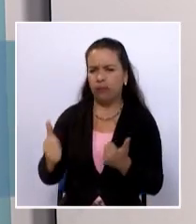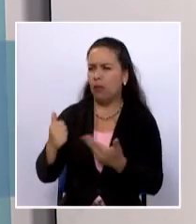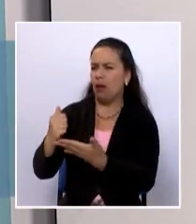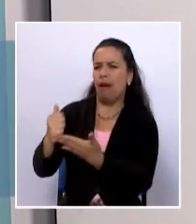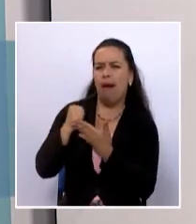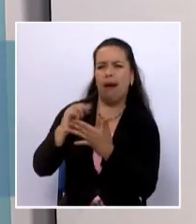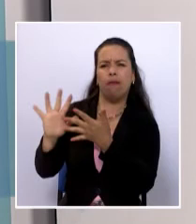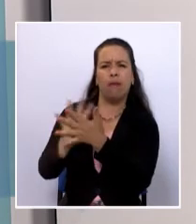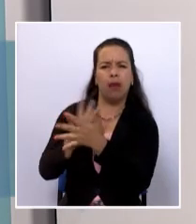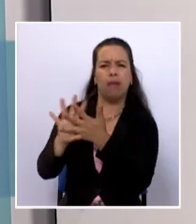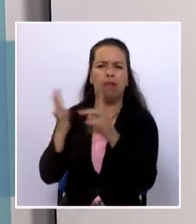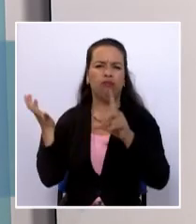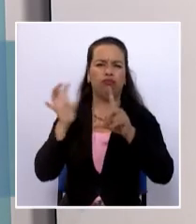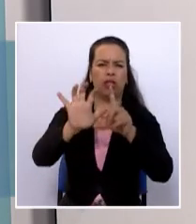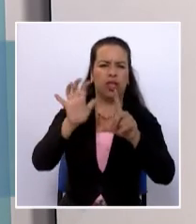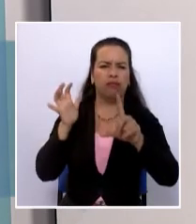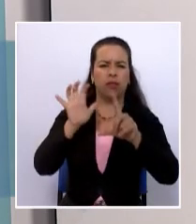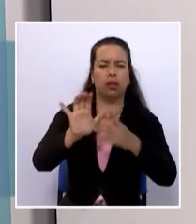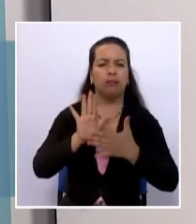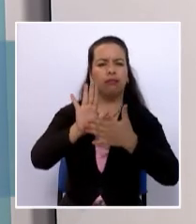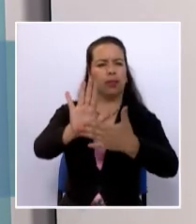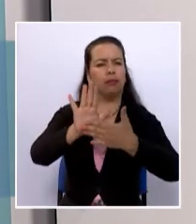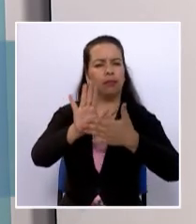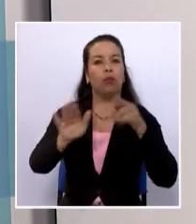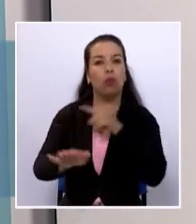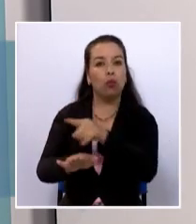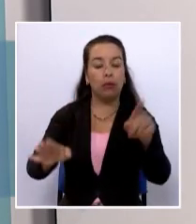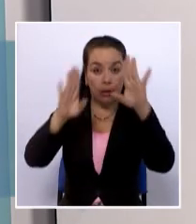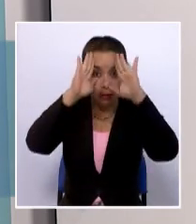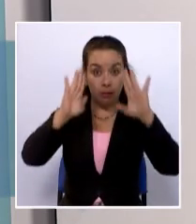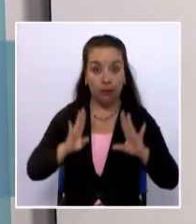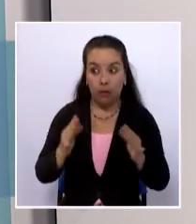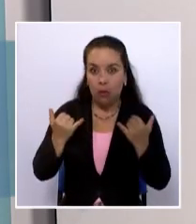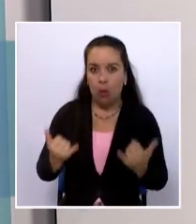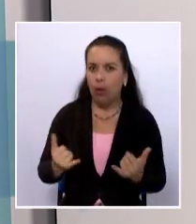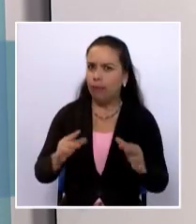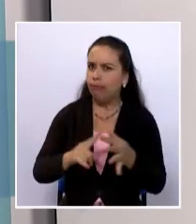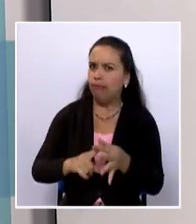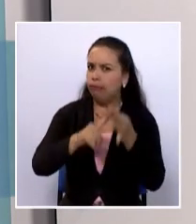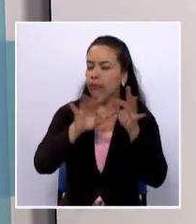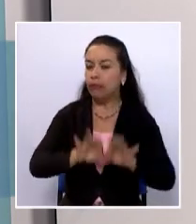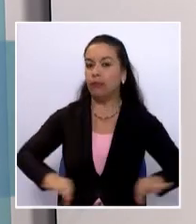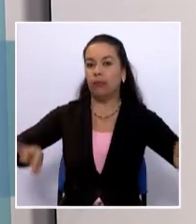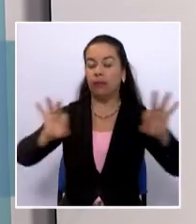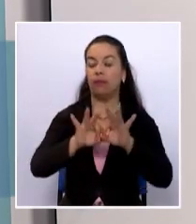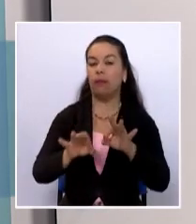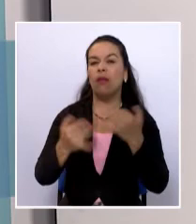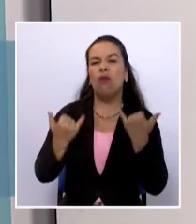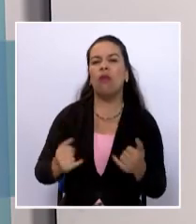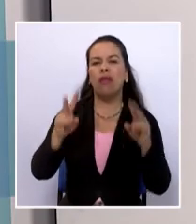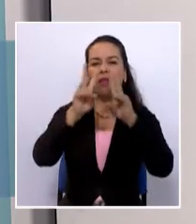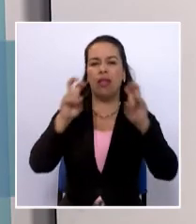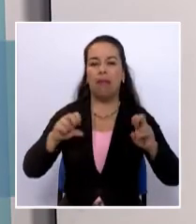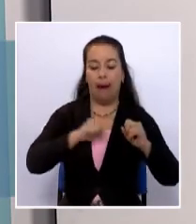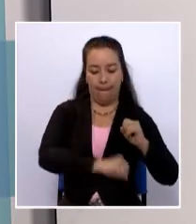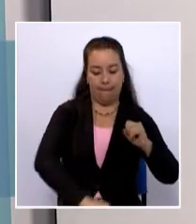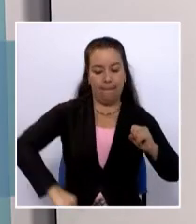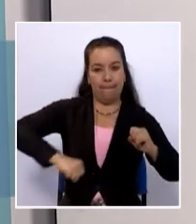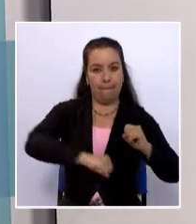didácticas para que estén muy pendientes del programa de hoy porque vamos a hablar acerca de la ecografía